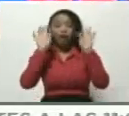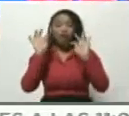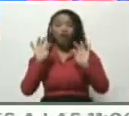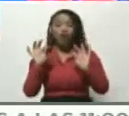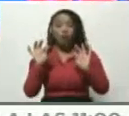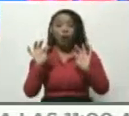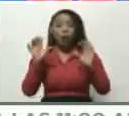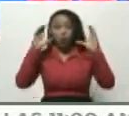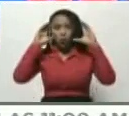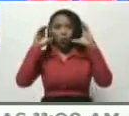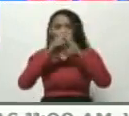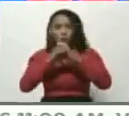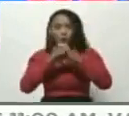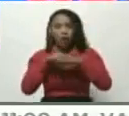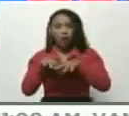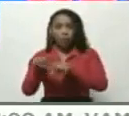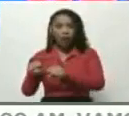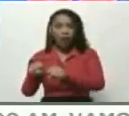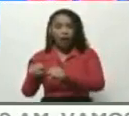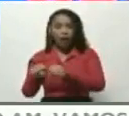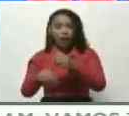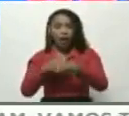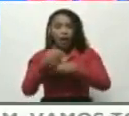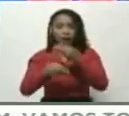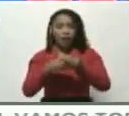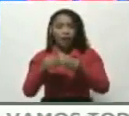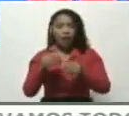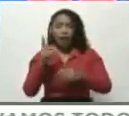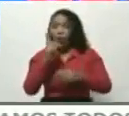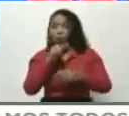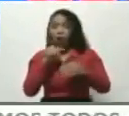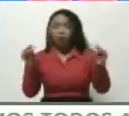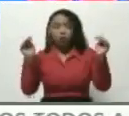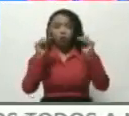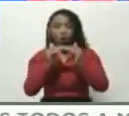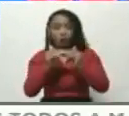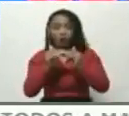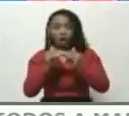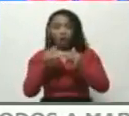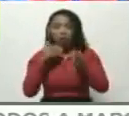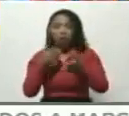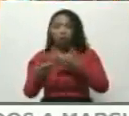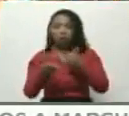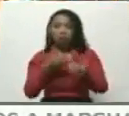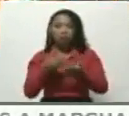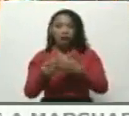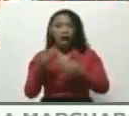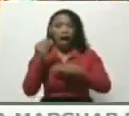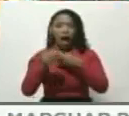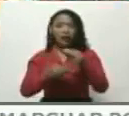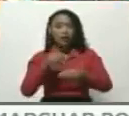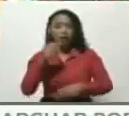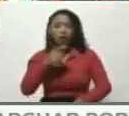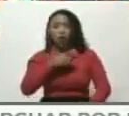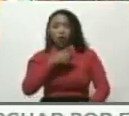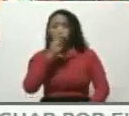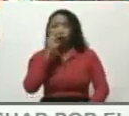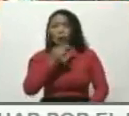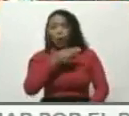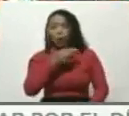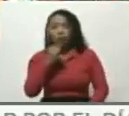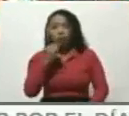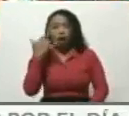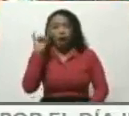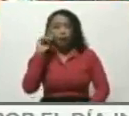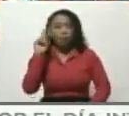de concentración capitalista, de generador de desigualdad. No les importa ni siquiera comprometer la